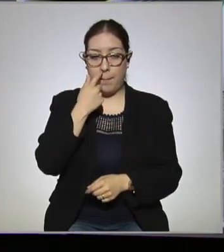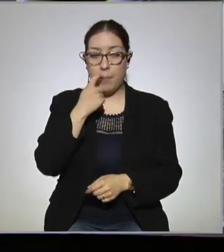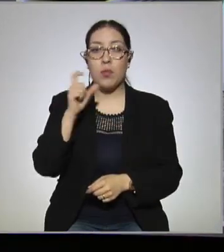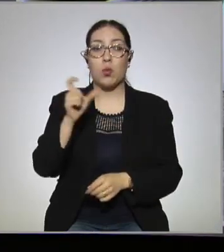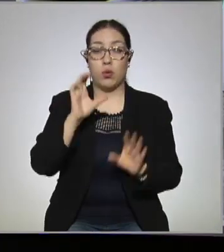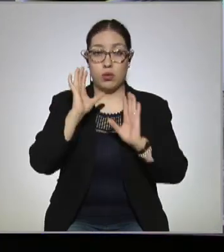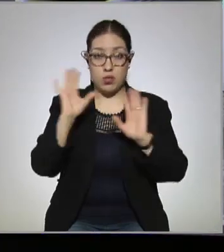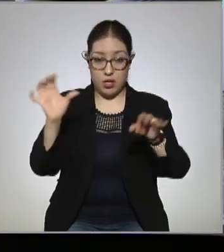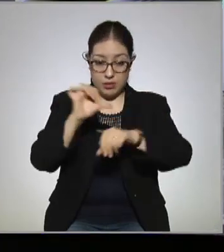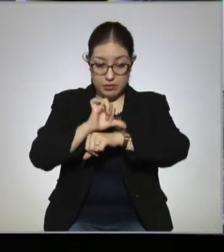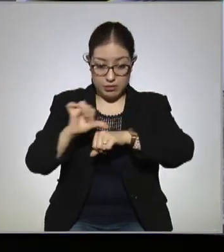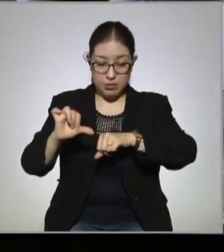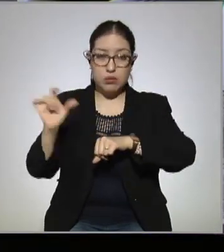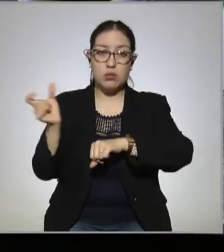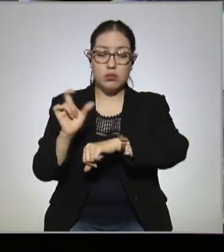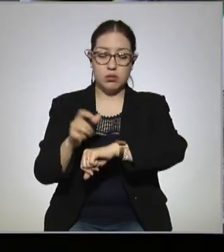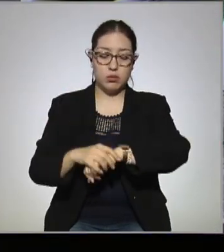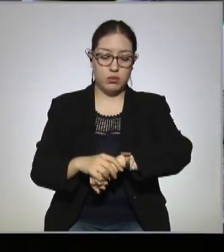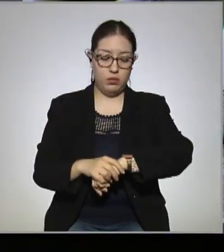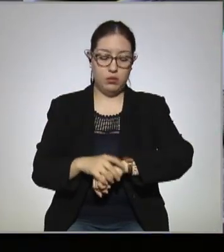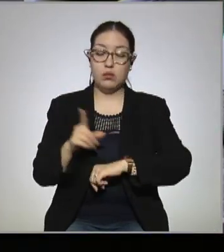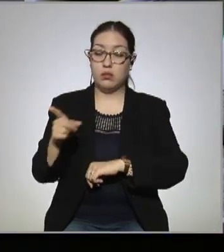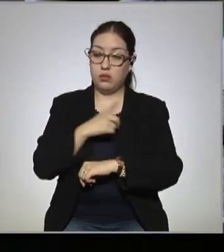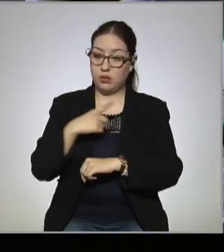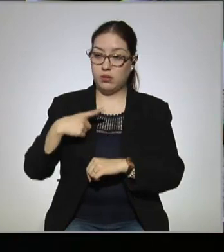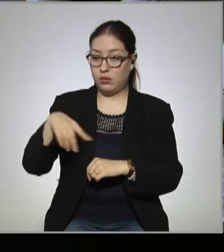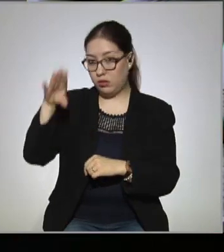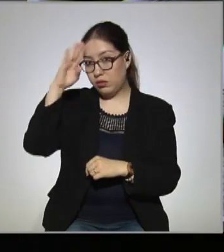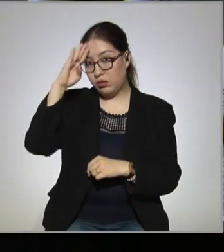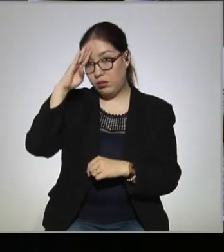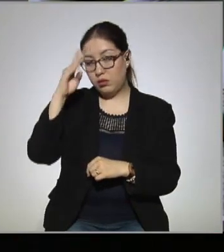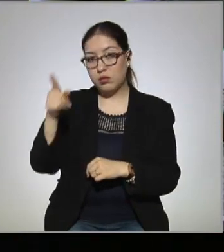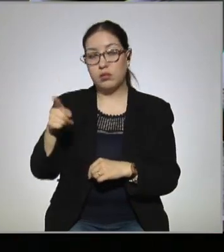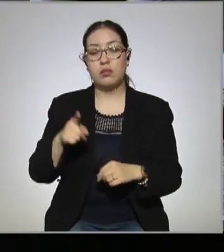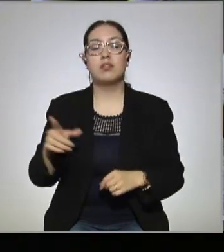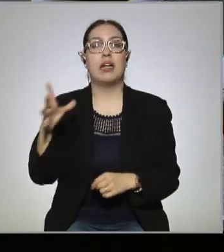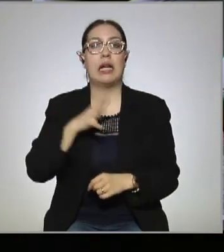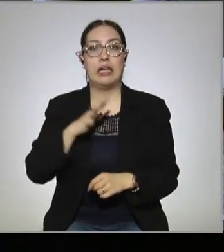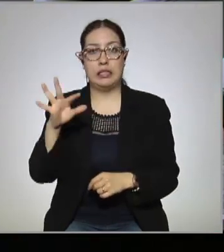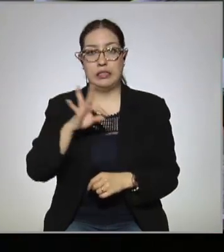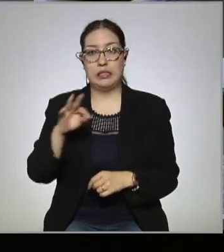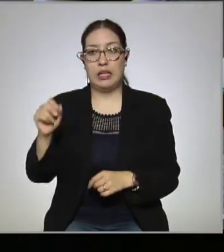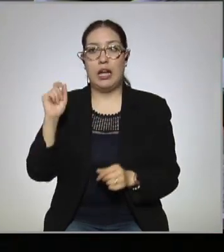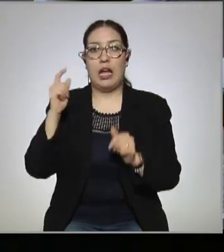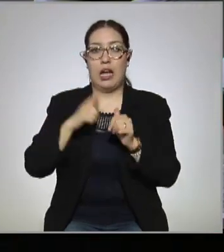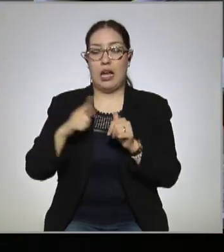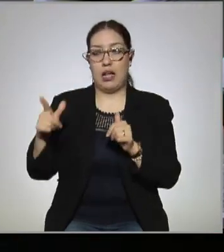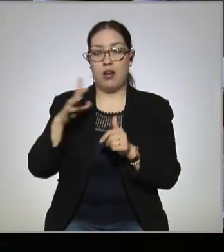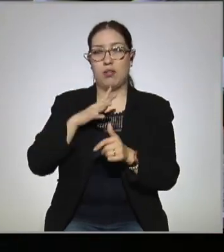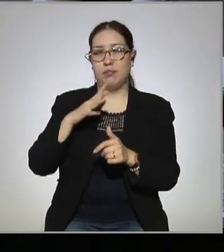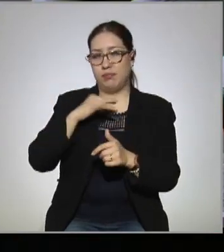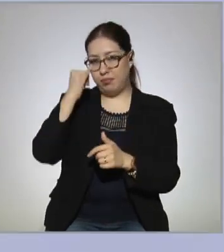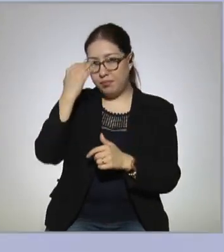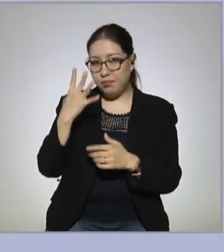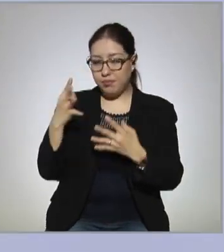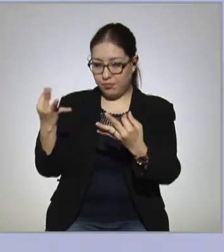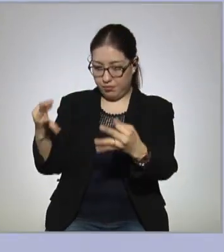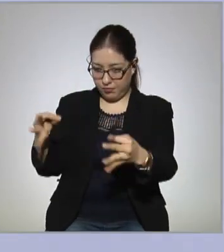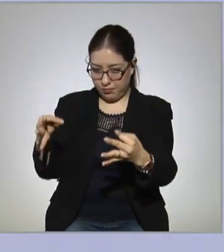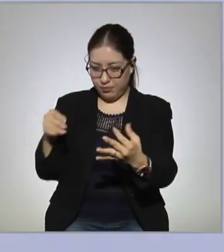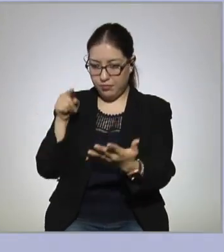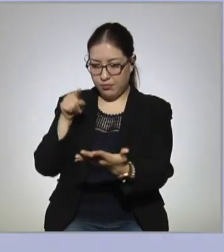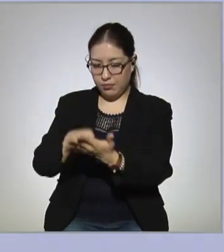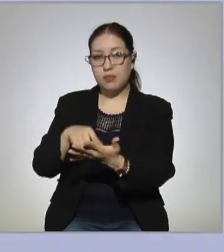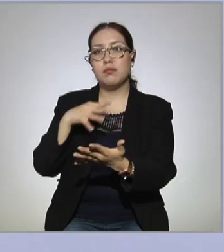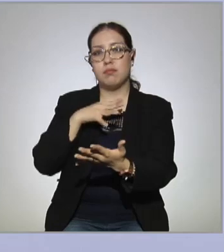cirugía? En estos casos es cuando tenemos que pensar que obviamente hay una lesión ya comprobada por imagen y que, como mencionó el doctor,